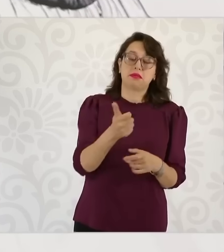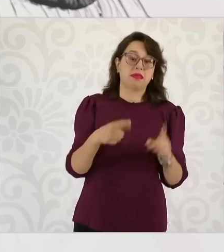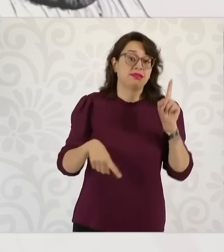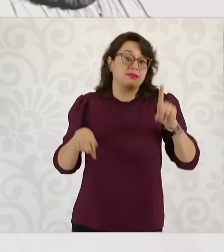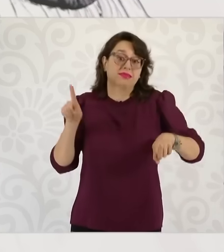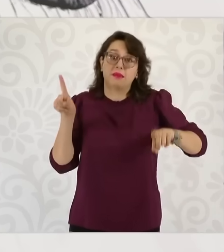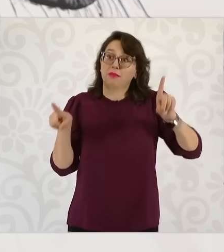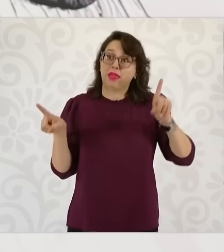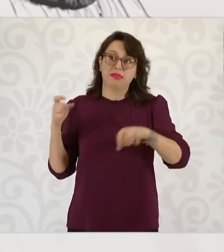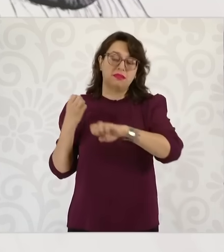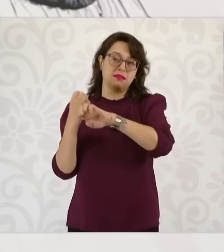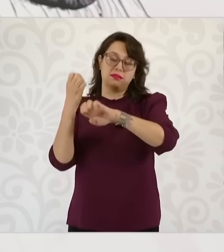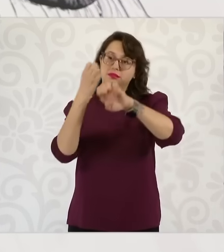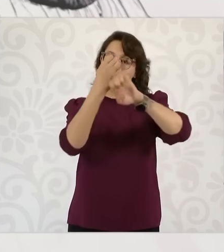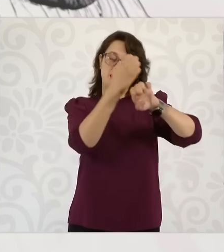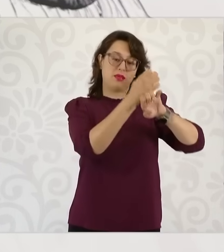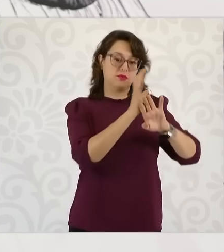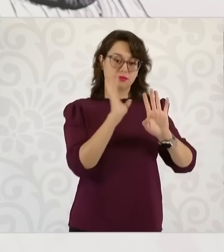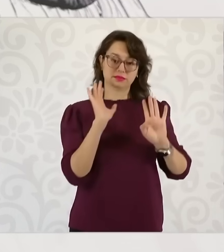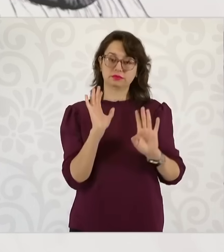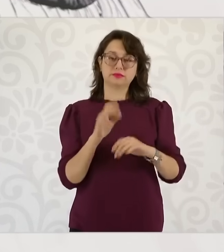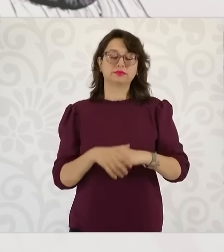el mecanismo que se ha seguido.